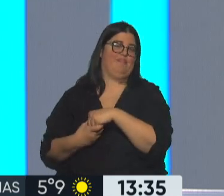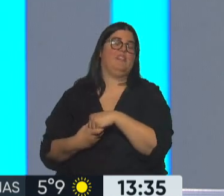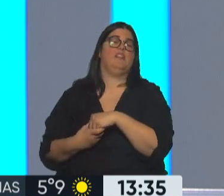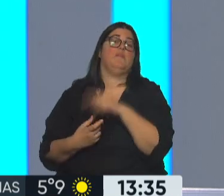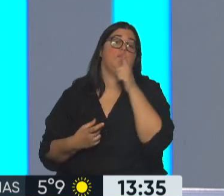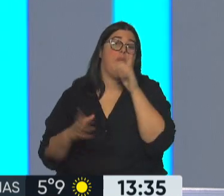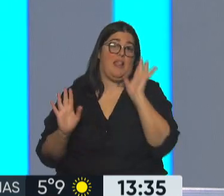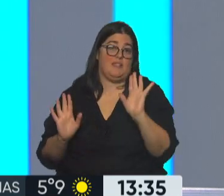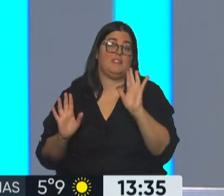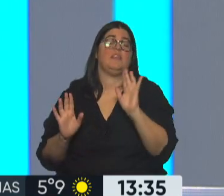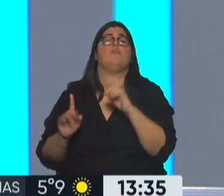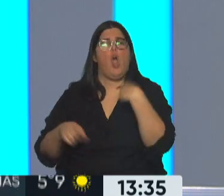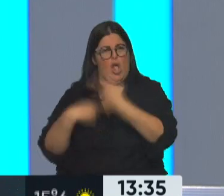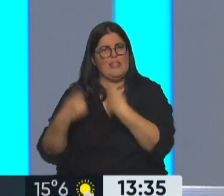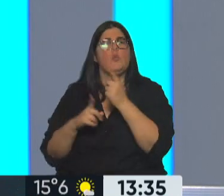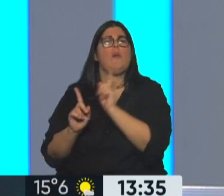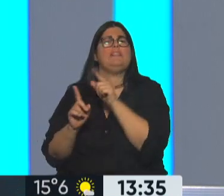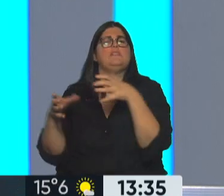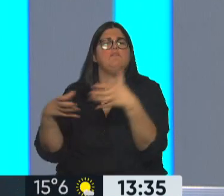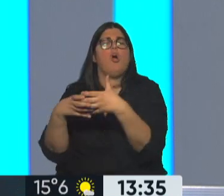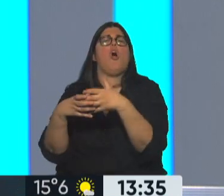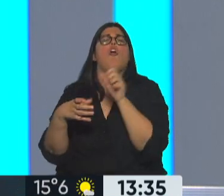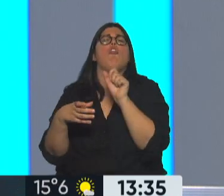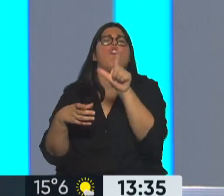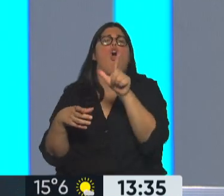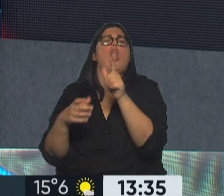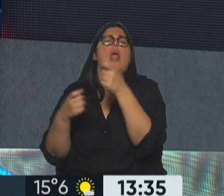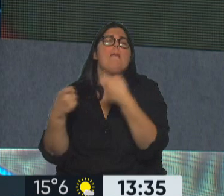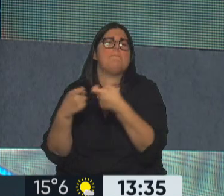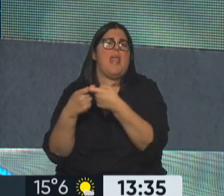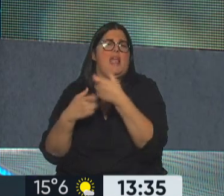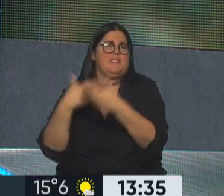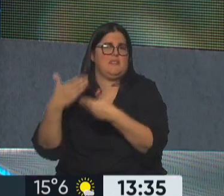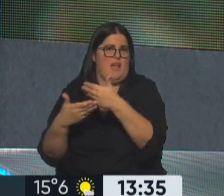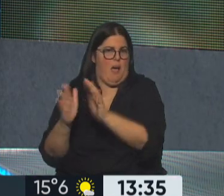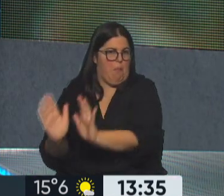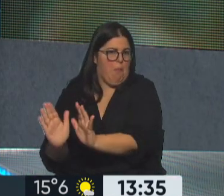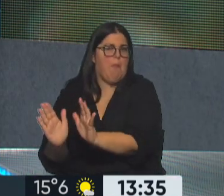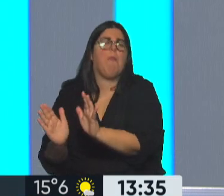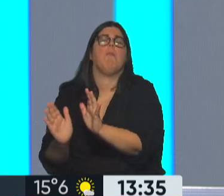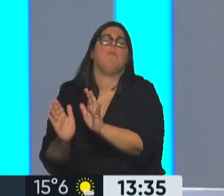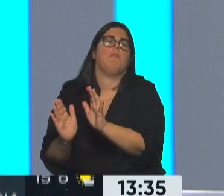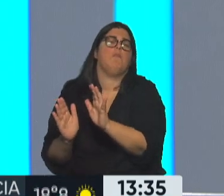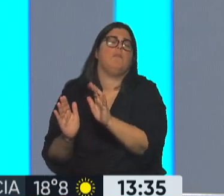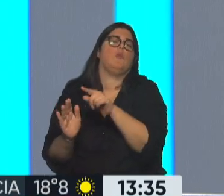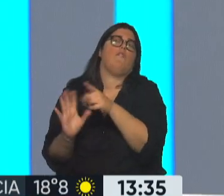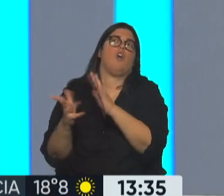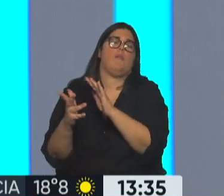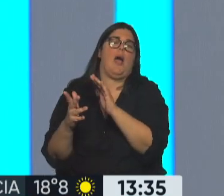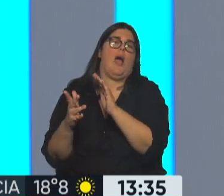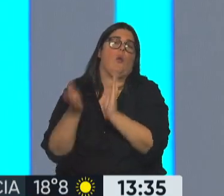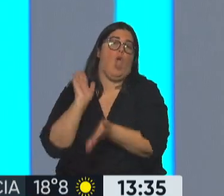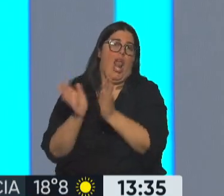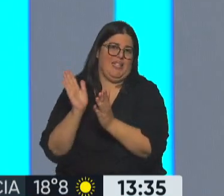estatización, conservando un rol como de empresa, que en definitiva lo es, con un trabajo un poco violento, pero